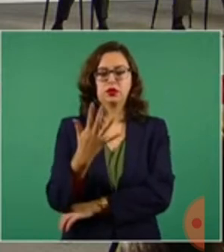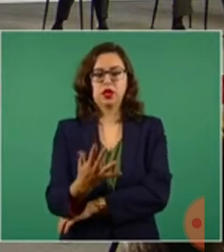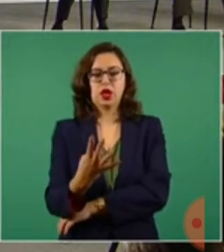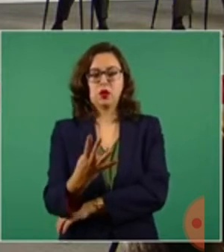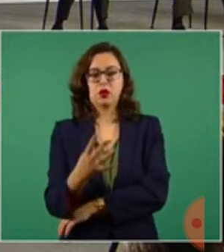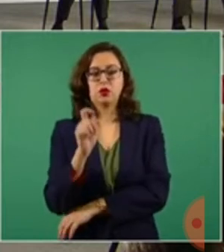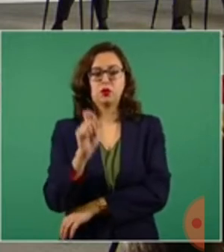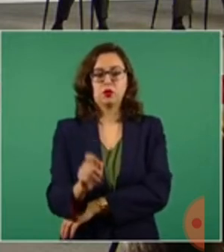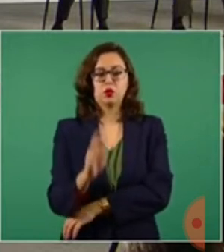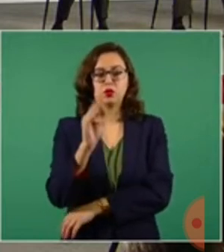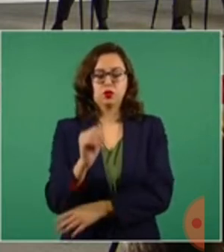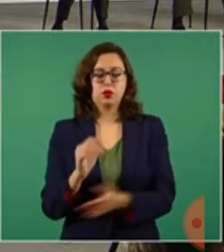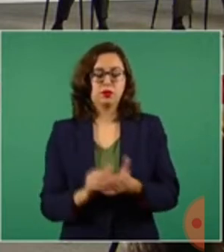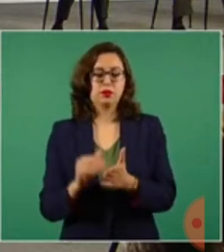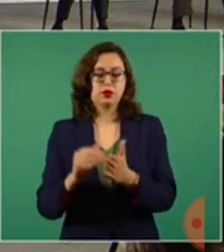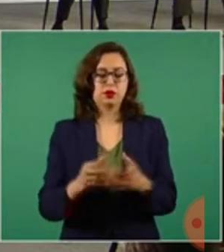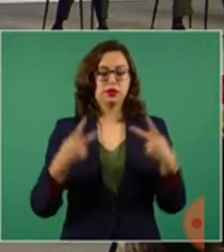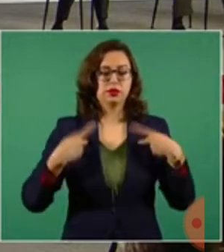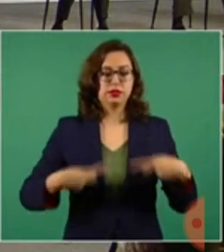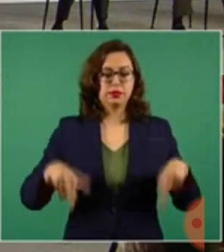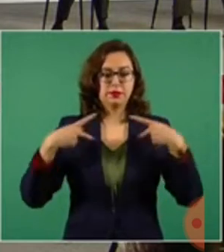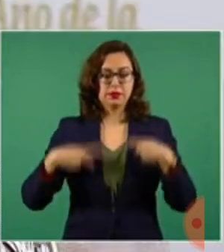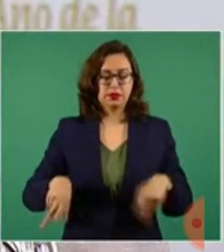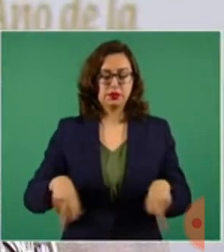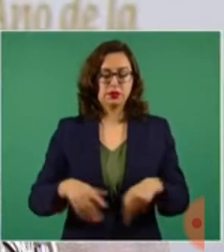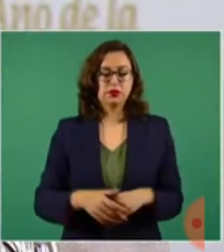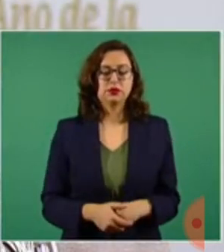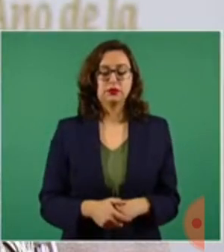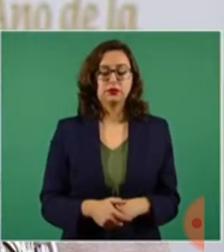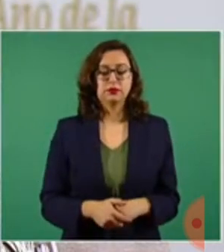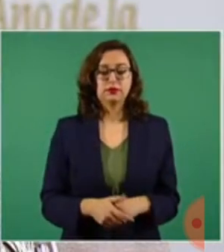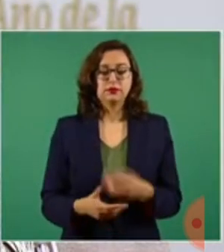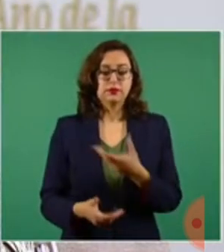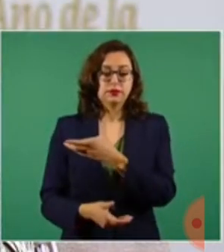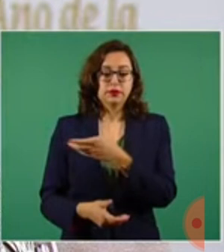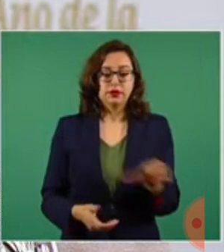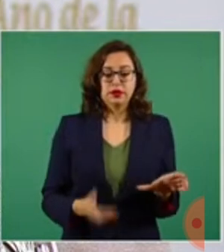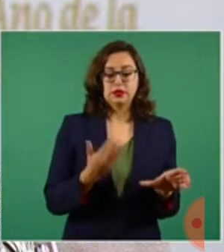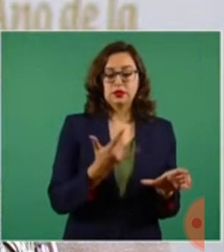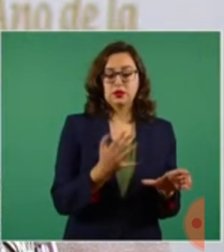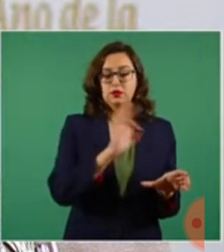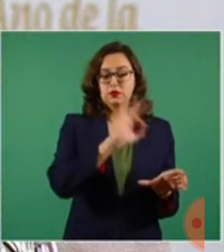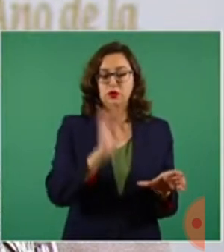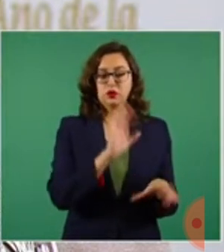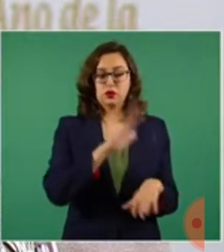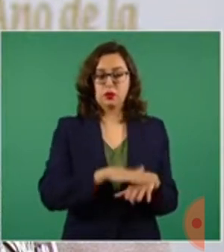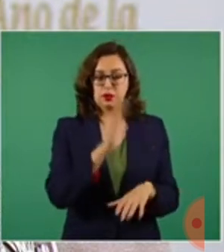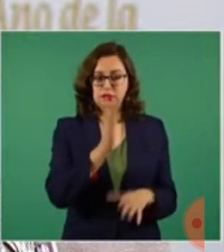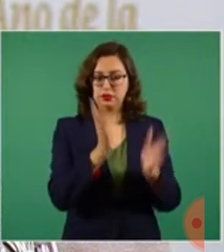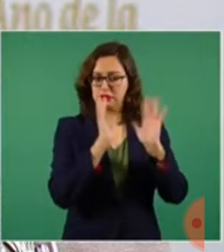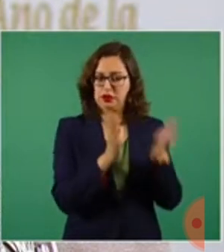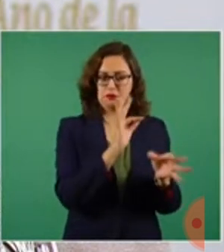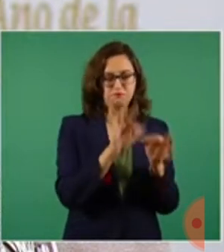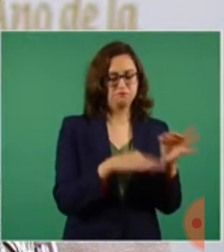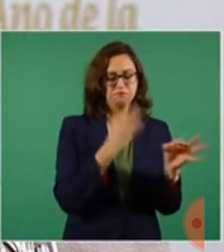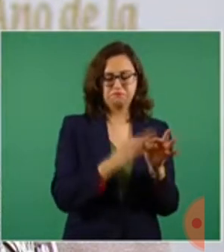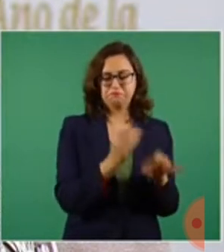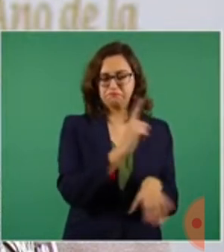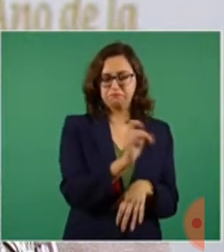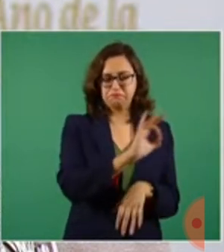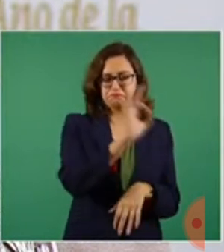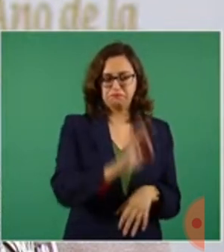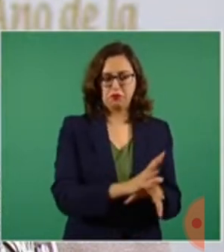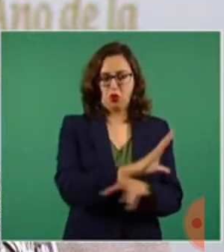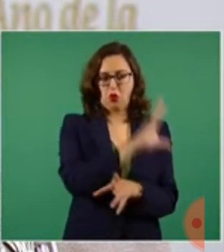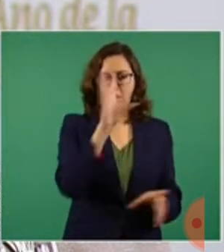54,9 millones de personas. Más de la mitad de ellas tienen esquema completo y los esquemas recientes